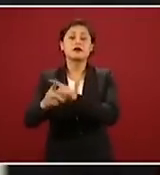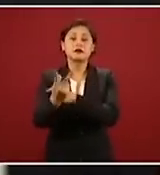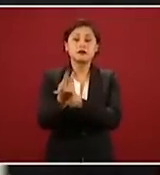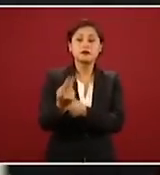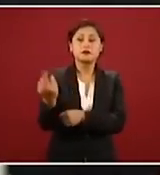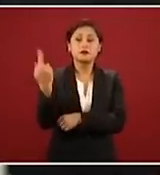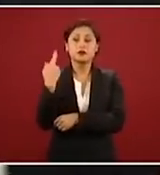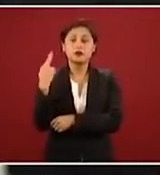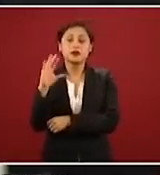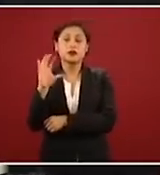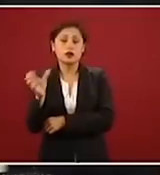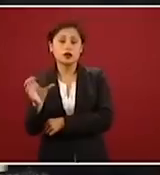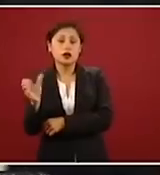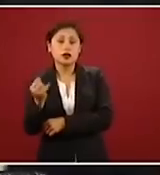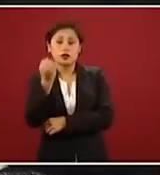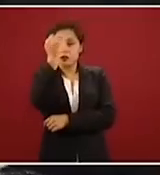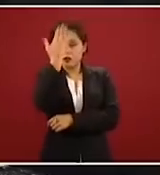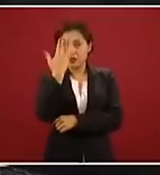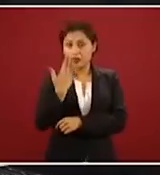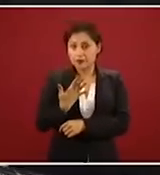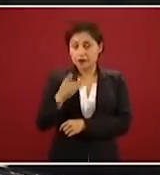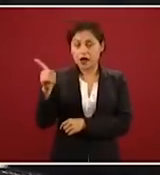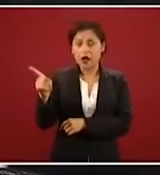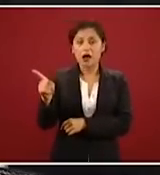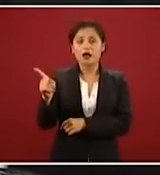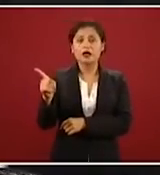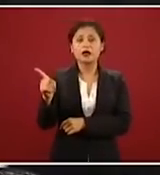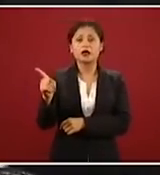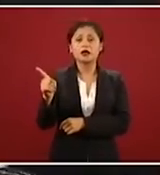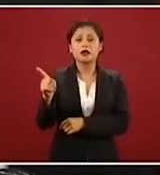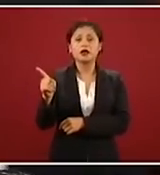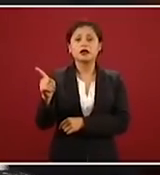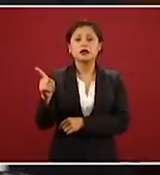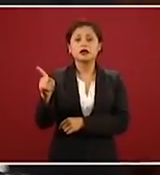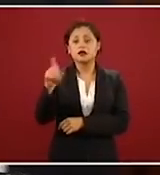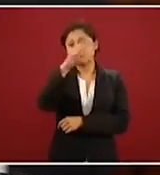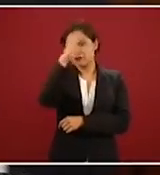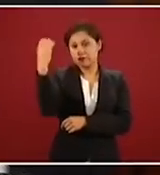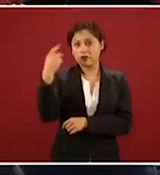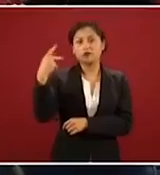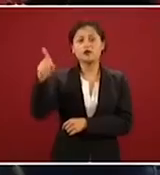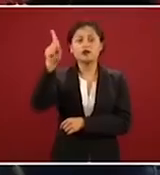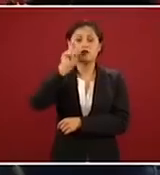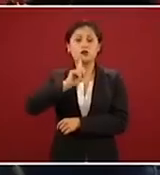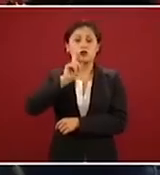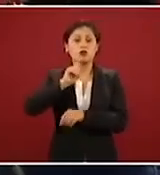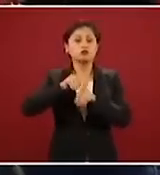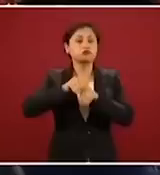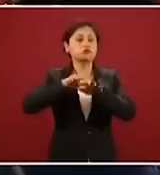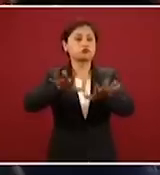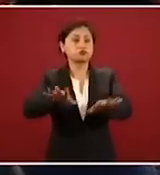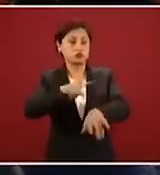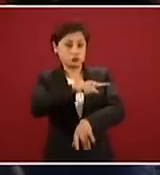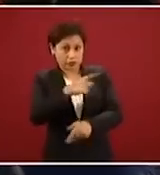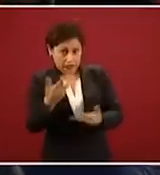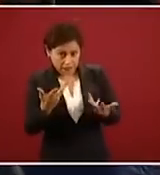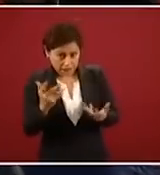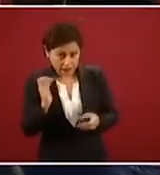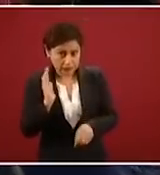comunicación que filtraron la agresión, el feminicidio de esta mujer, presidente. Y le tengo una segunda pregunta. Sí, mire,